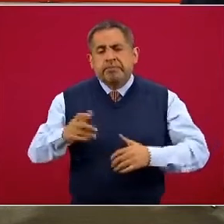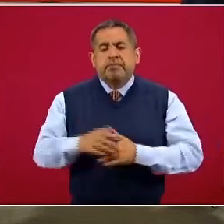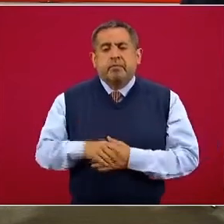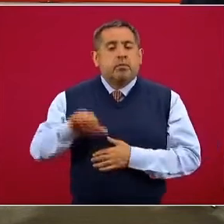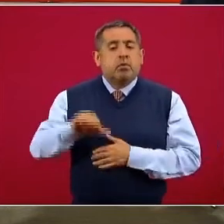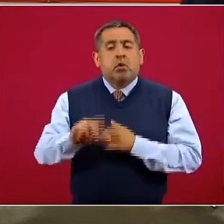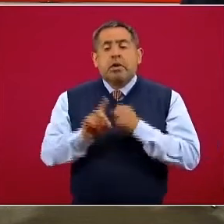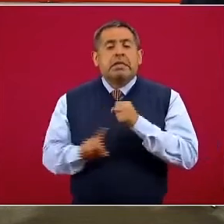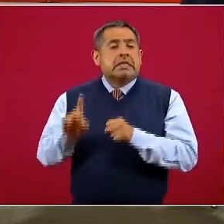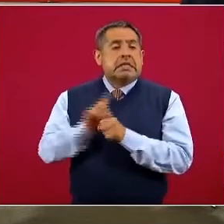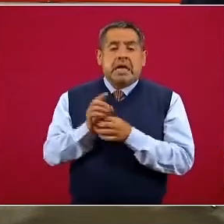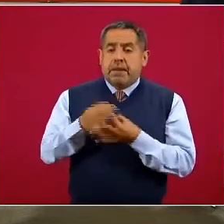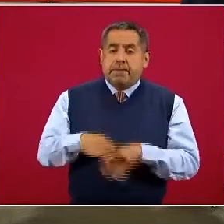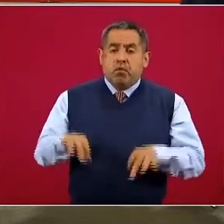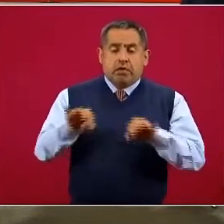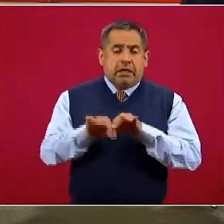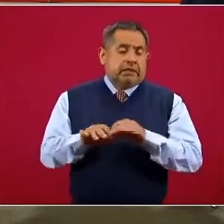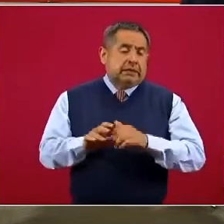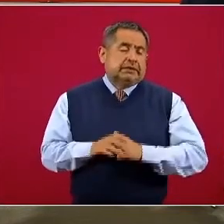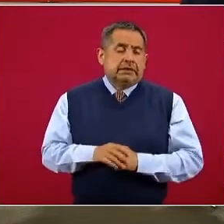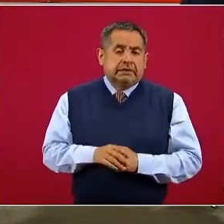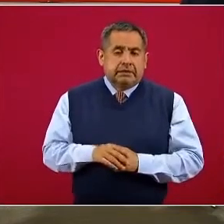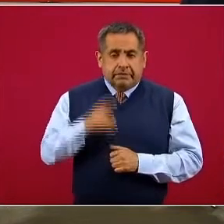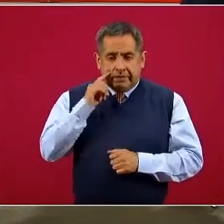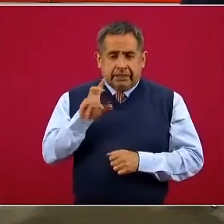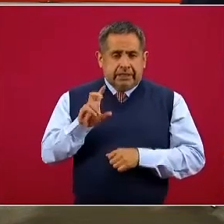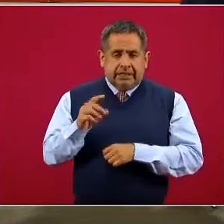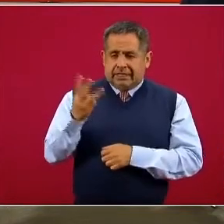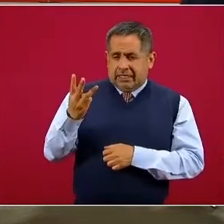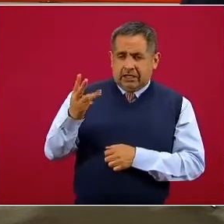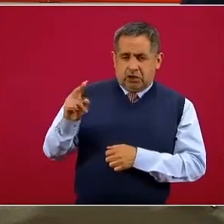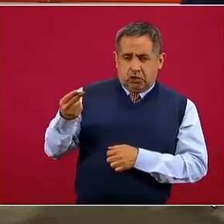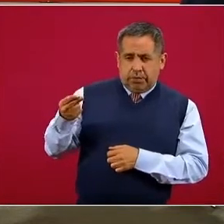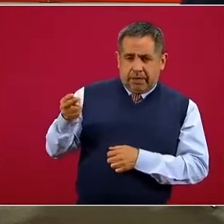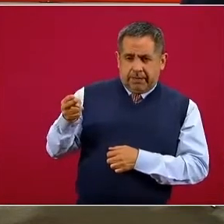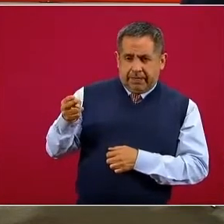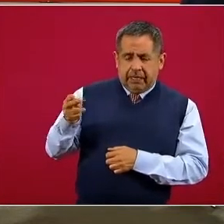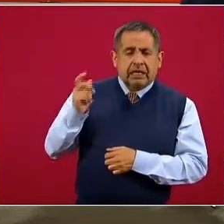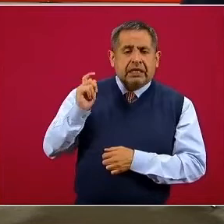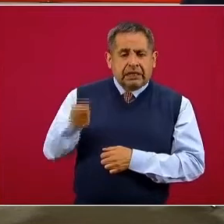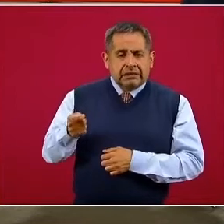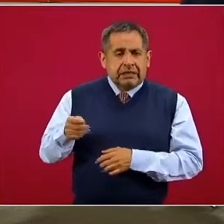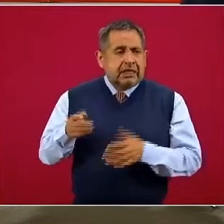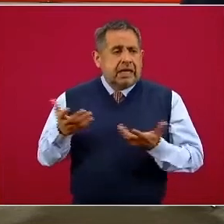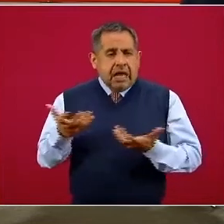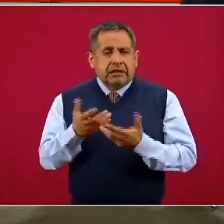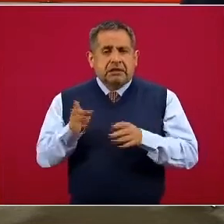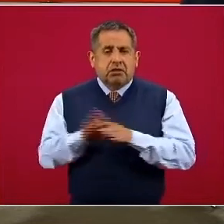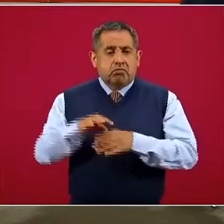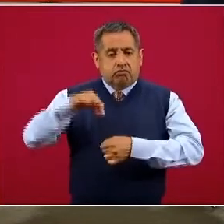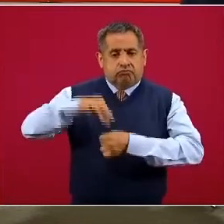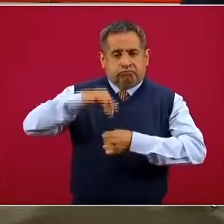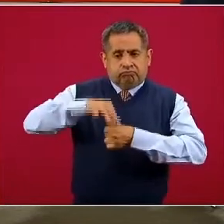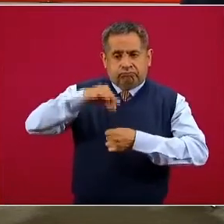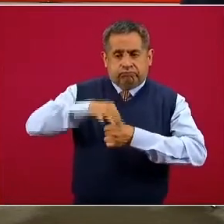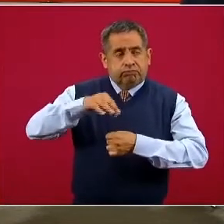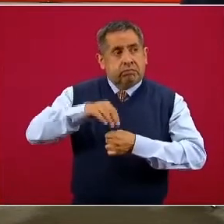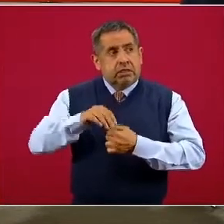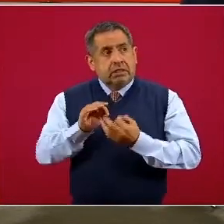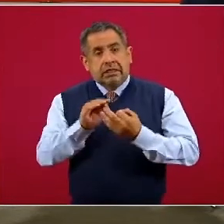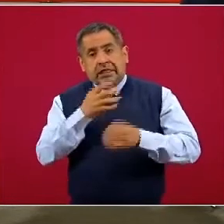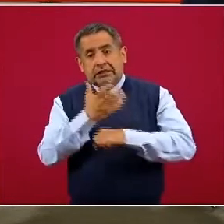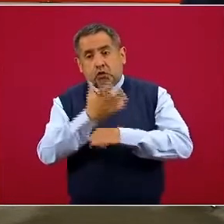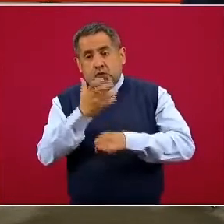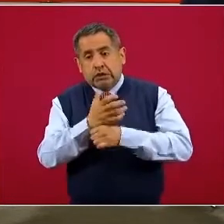muy importante porque el 3 de noviembre se están llevando a cabo las elecciones en nuestro vecino país